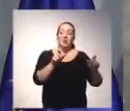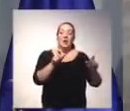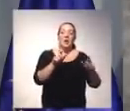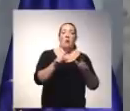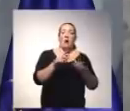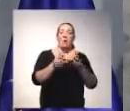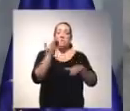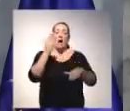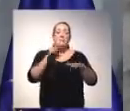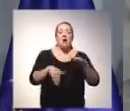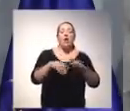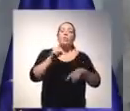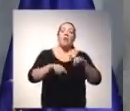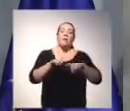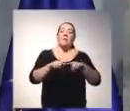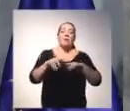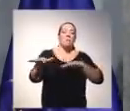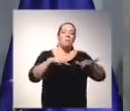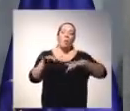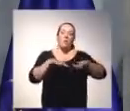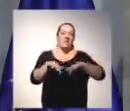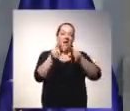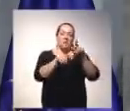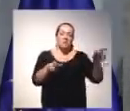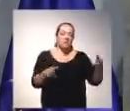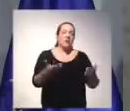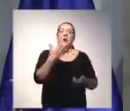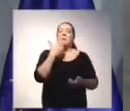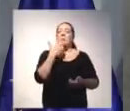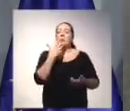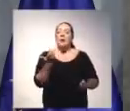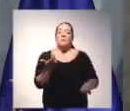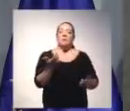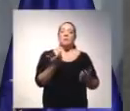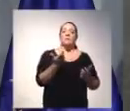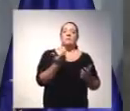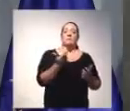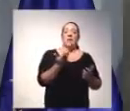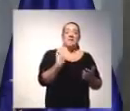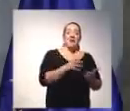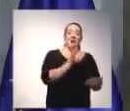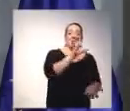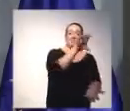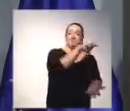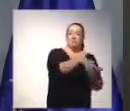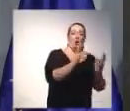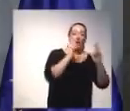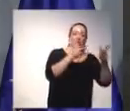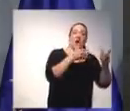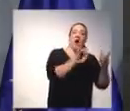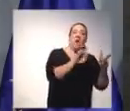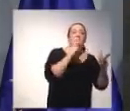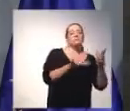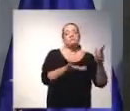menos, y básicamente tiene que ver con esta movilidad, ¿no? O bien porque las personas cuando salen del albergue es porque encuentran o tienen